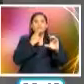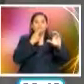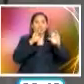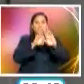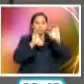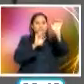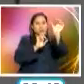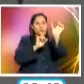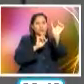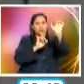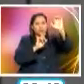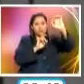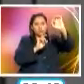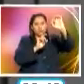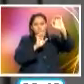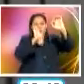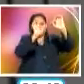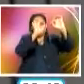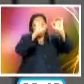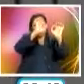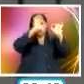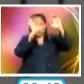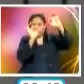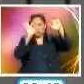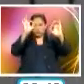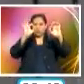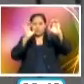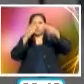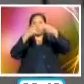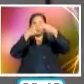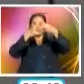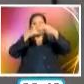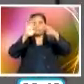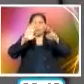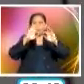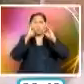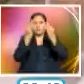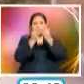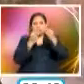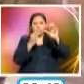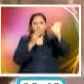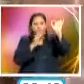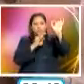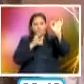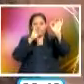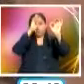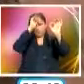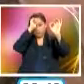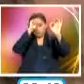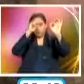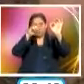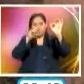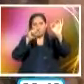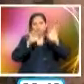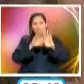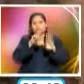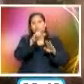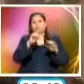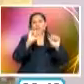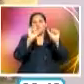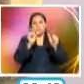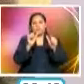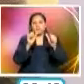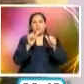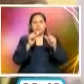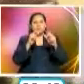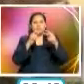de carácter pues geometrista, ¿no? En recuerdo de toda esta tradición del arte geométrico. O aquí